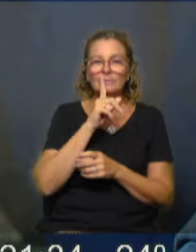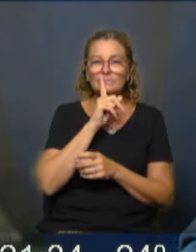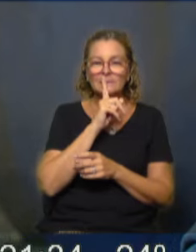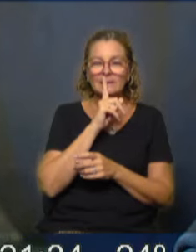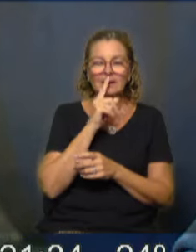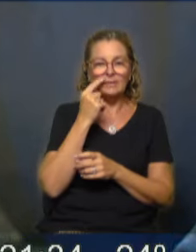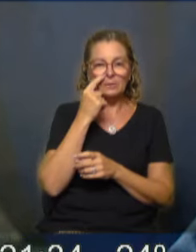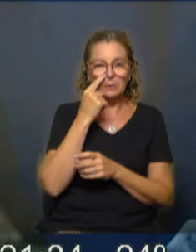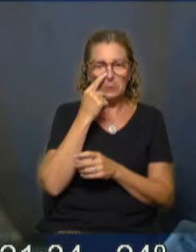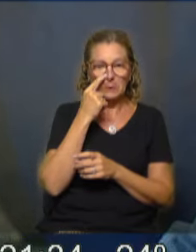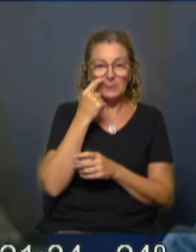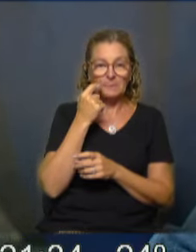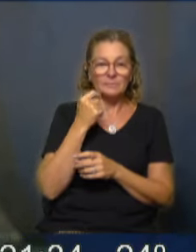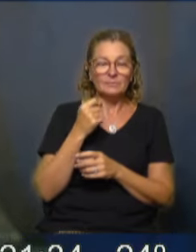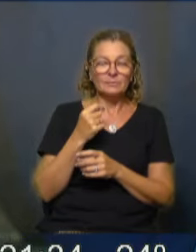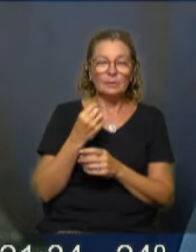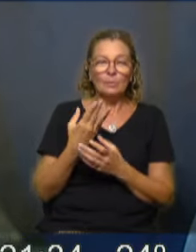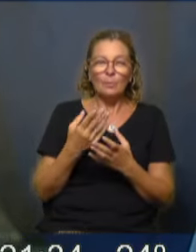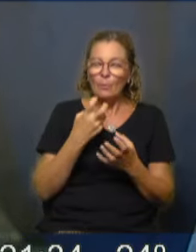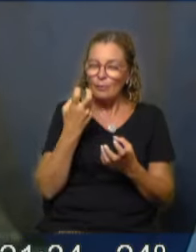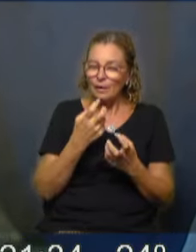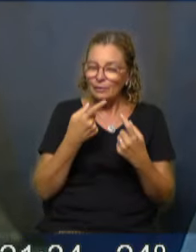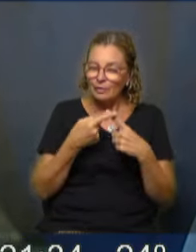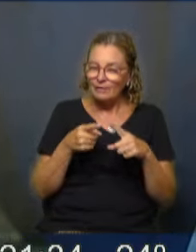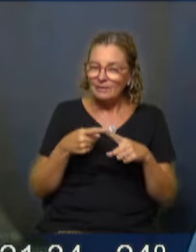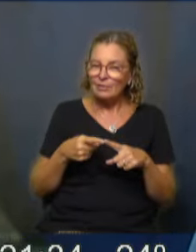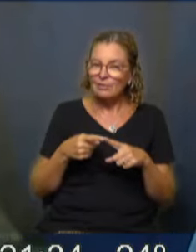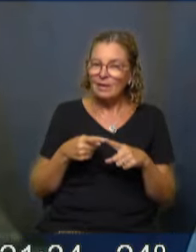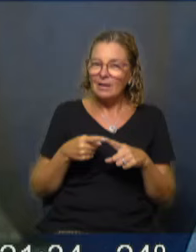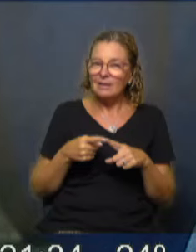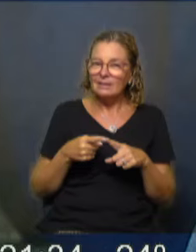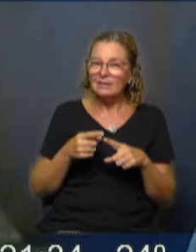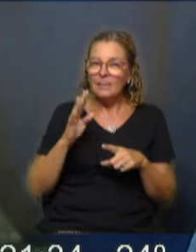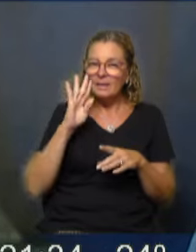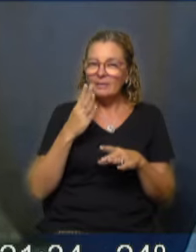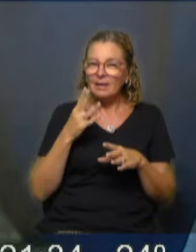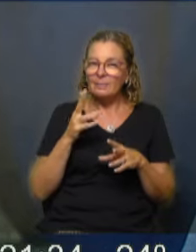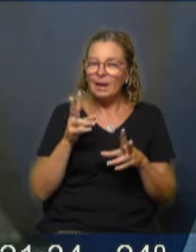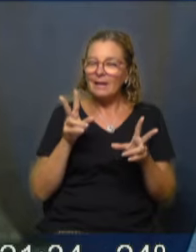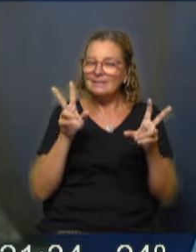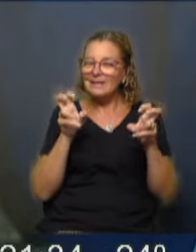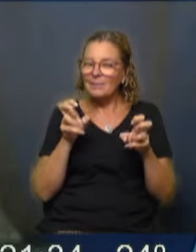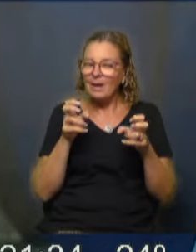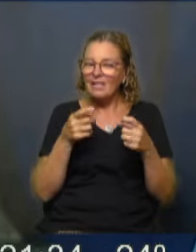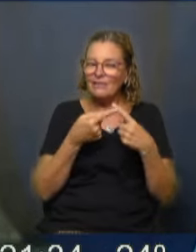silencio, o es como una, cuando cosas que a priori parecieran abordarlo desde otro